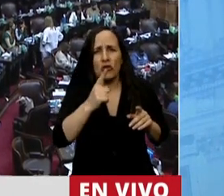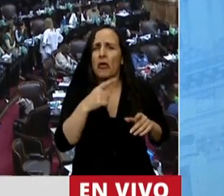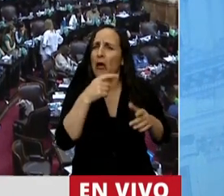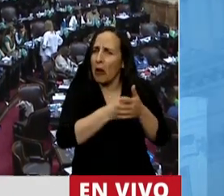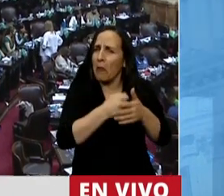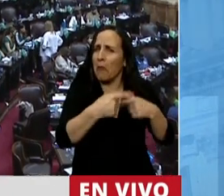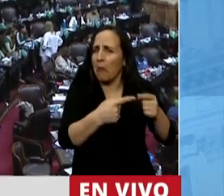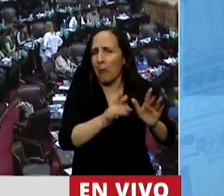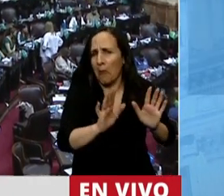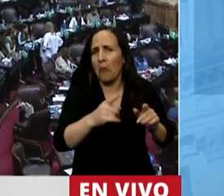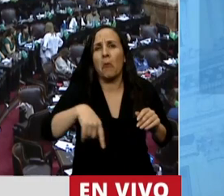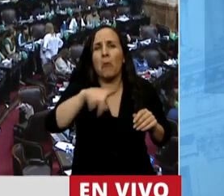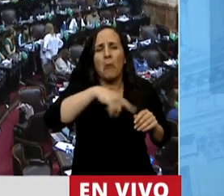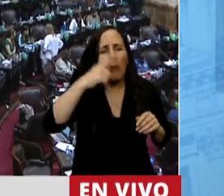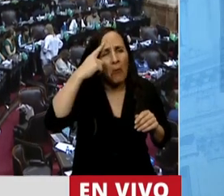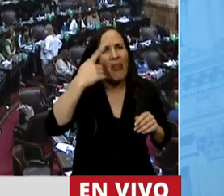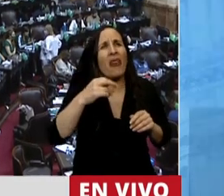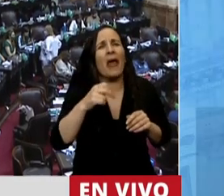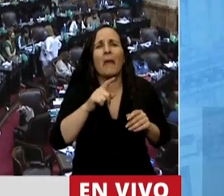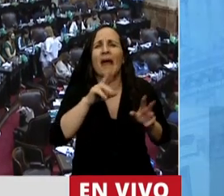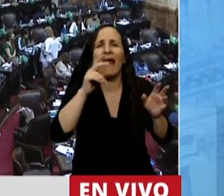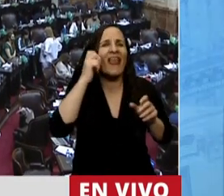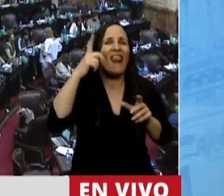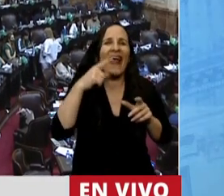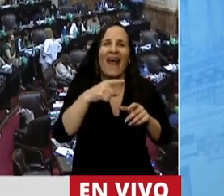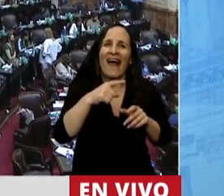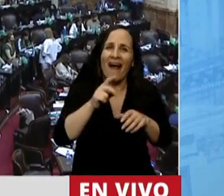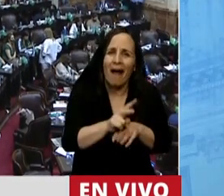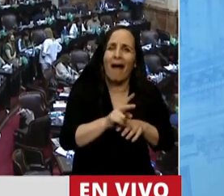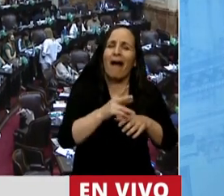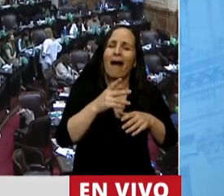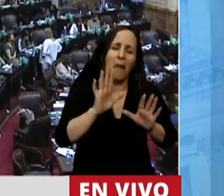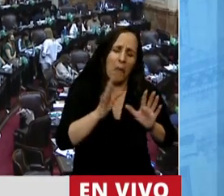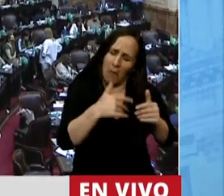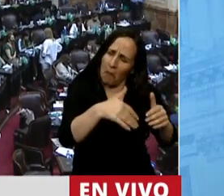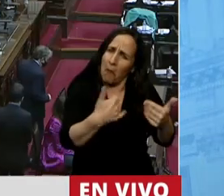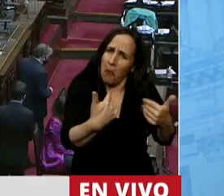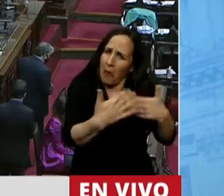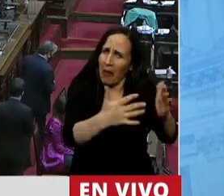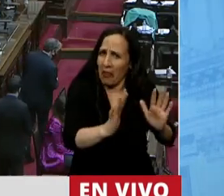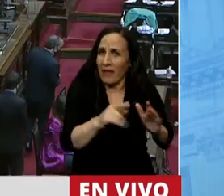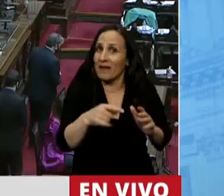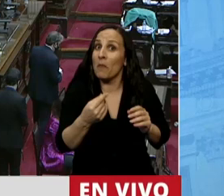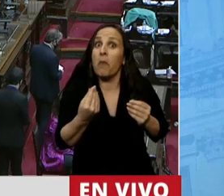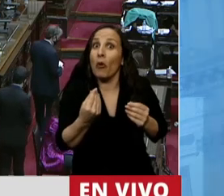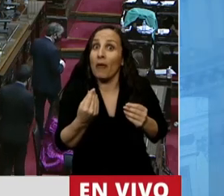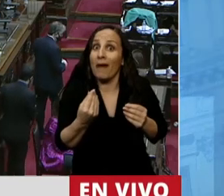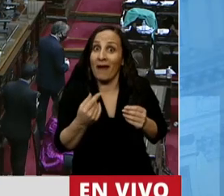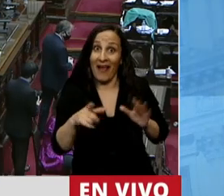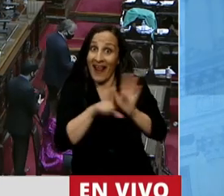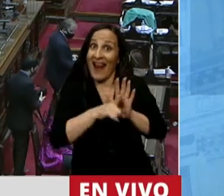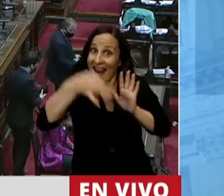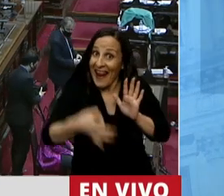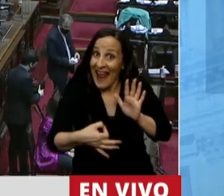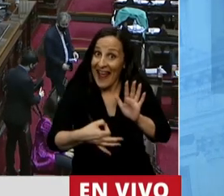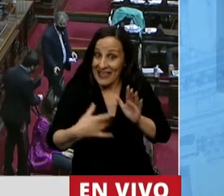consideran que sus seguidores deben defender y practicar. Reitero, esta ley, de ser sancionada,